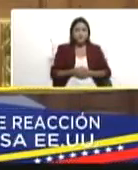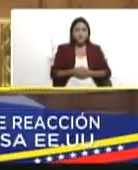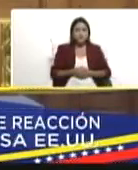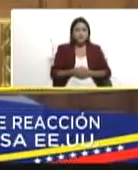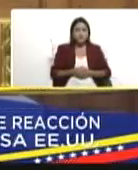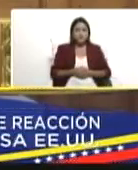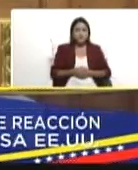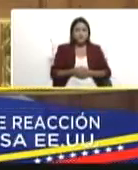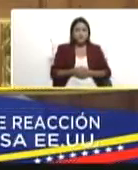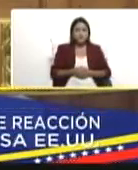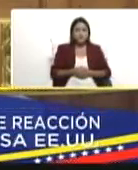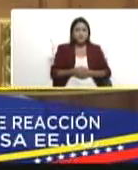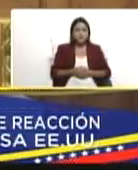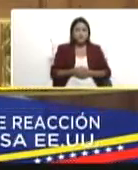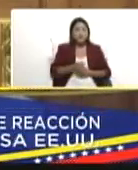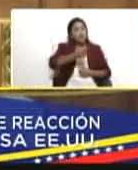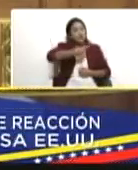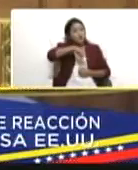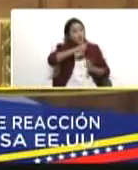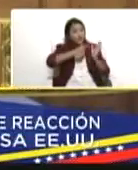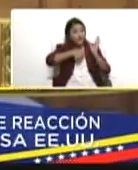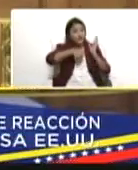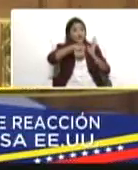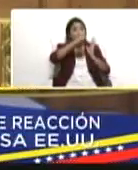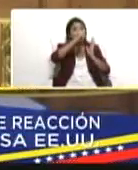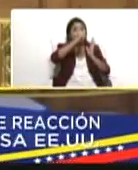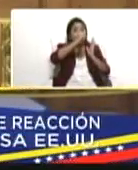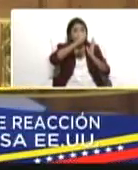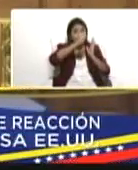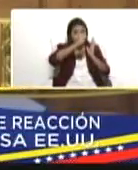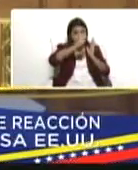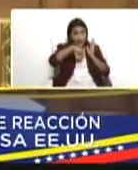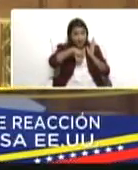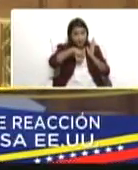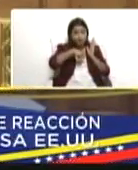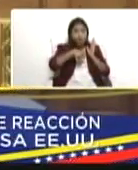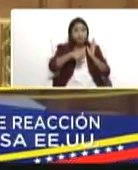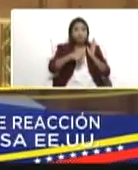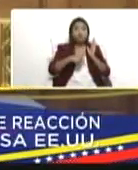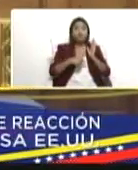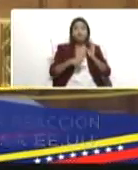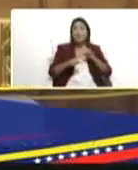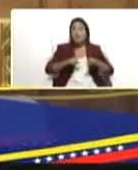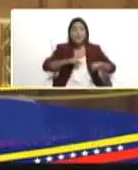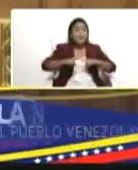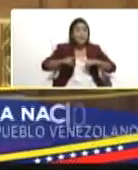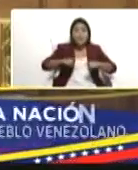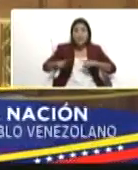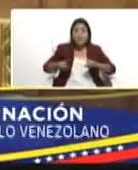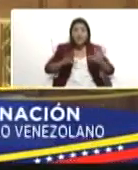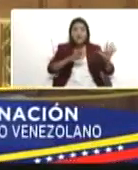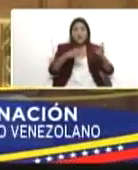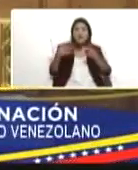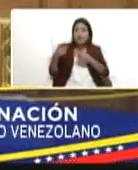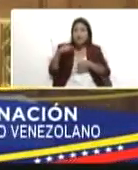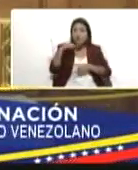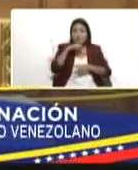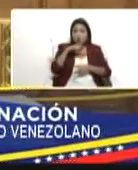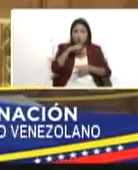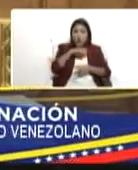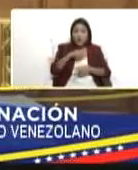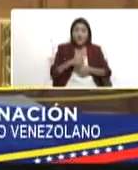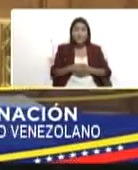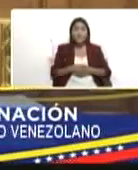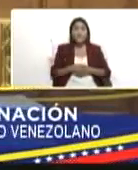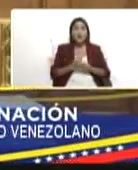desmantelamiento firmamos pin pum pa 17 de octubre